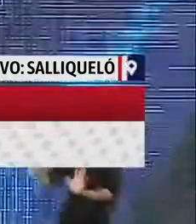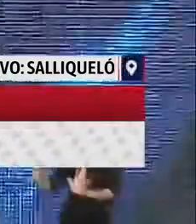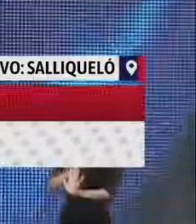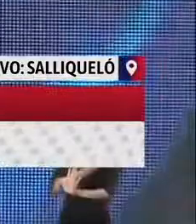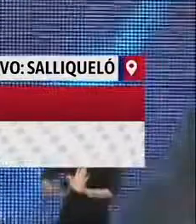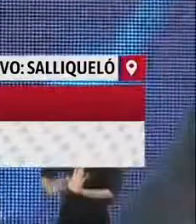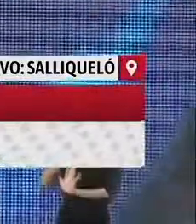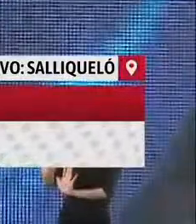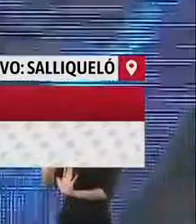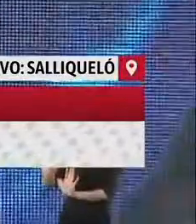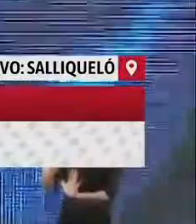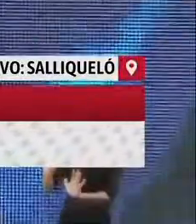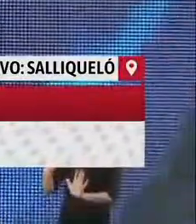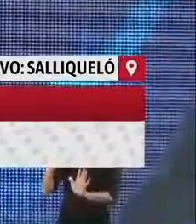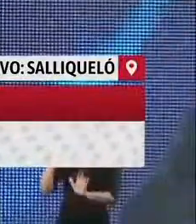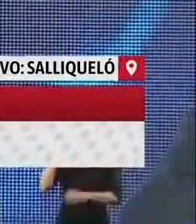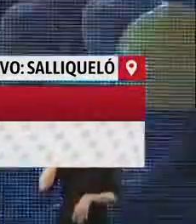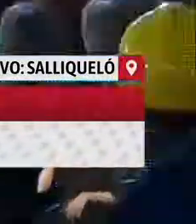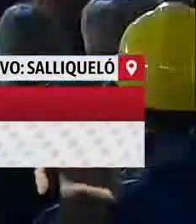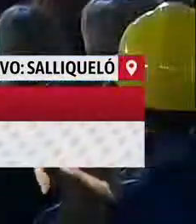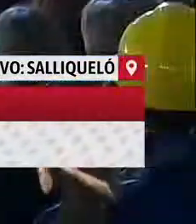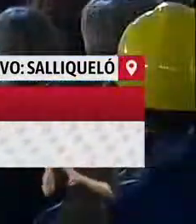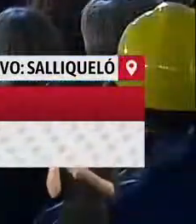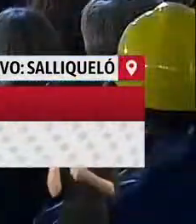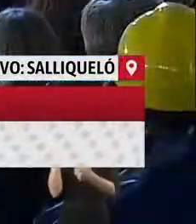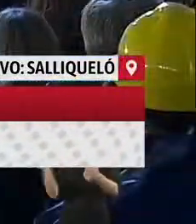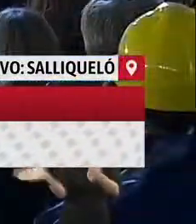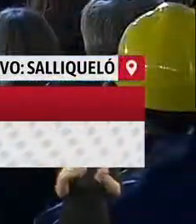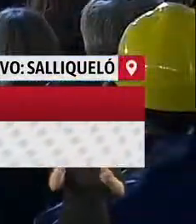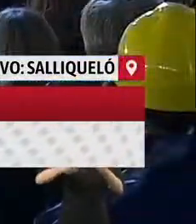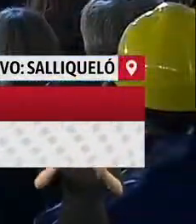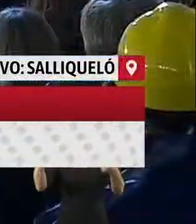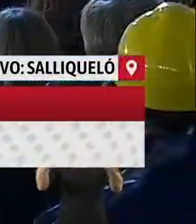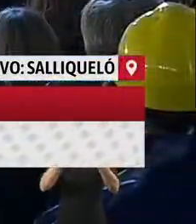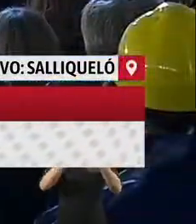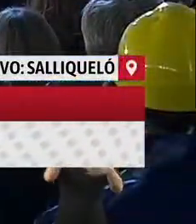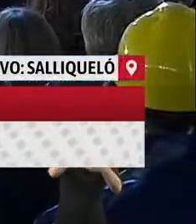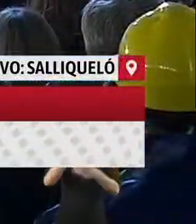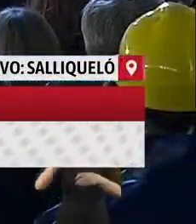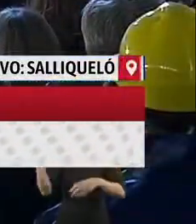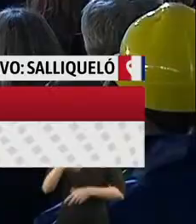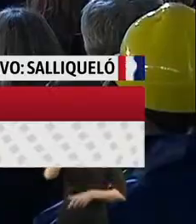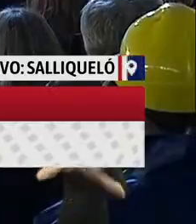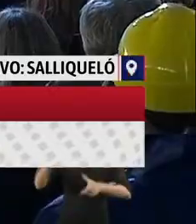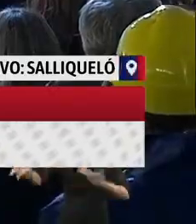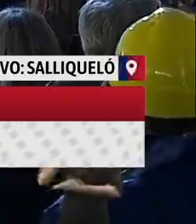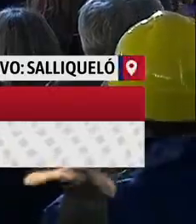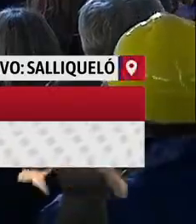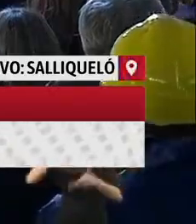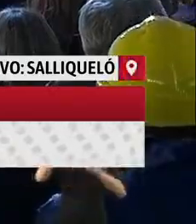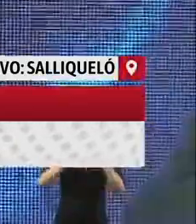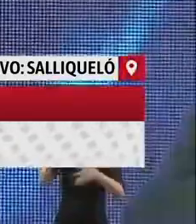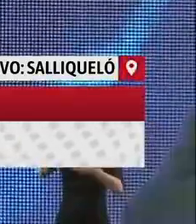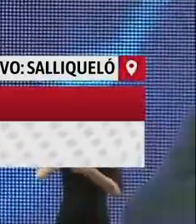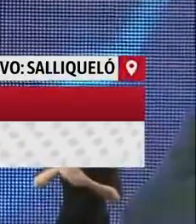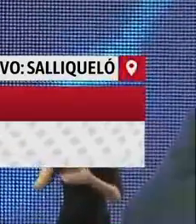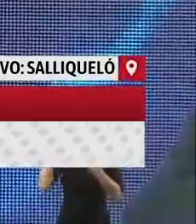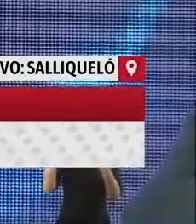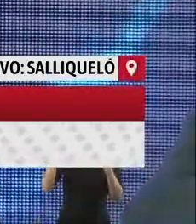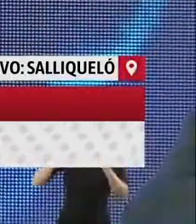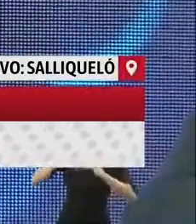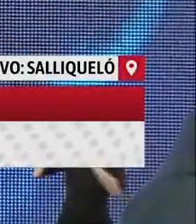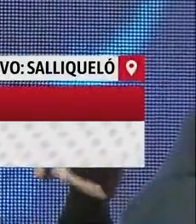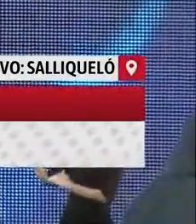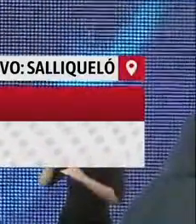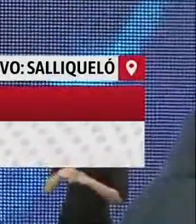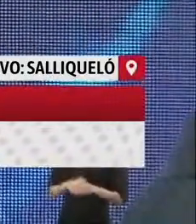Sergio y que comparto plenamente, empresarios, todos los que participaron en esto. Una es